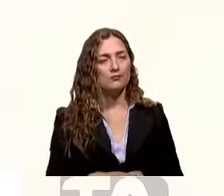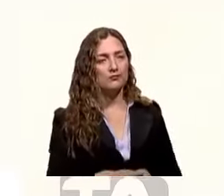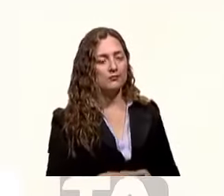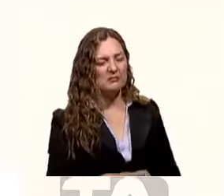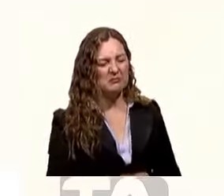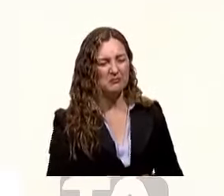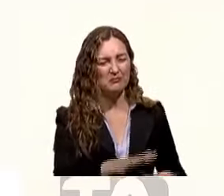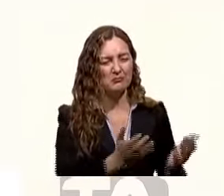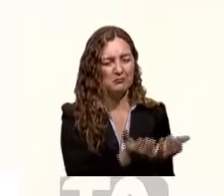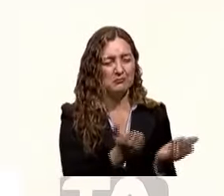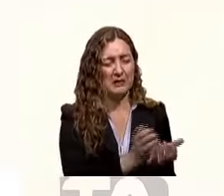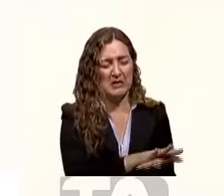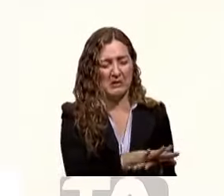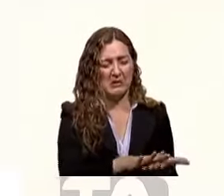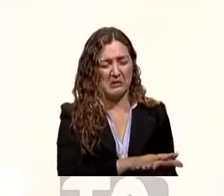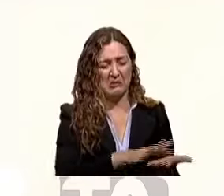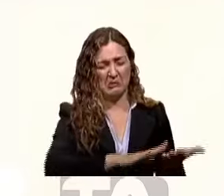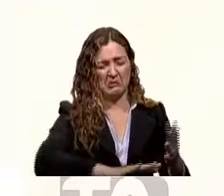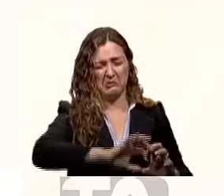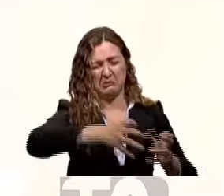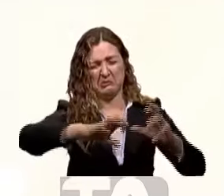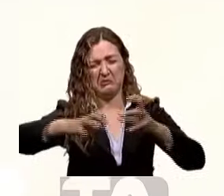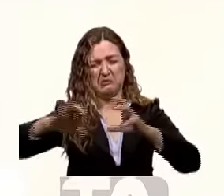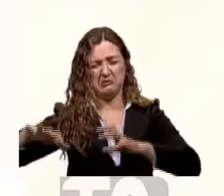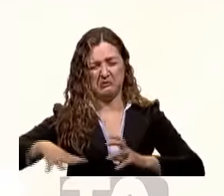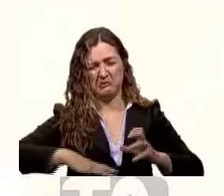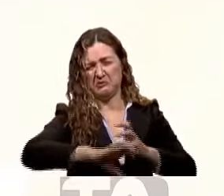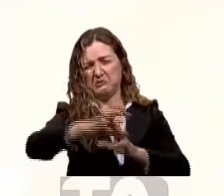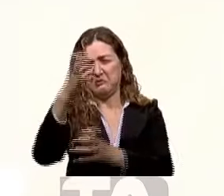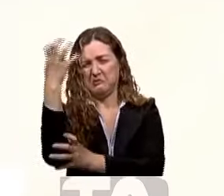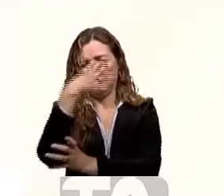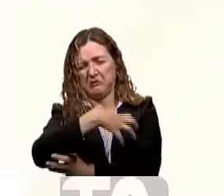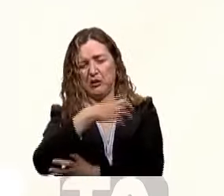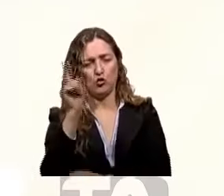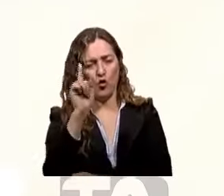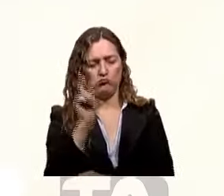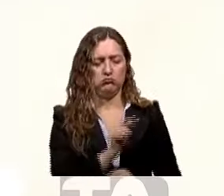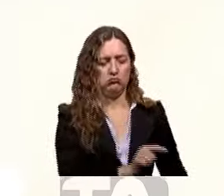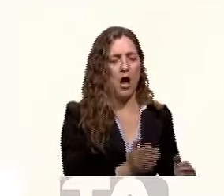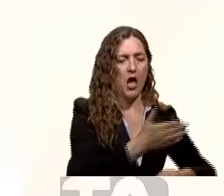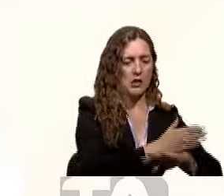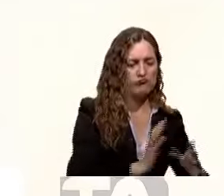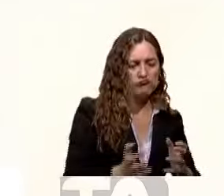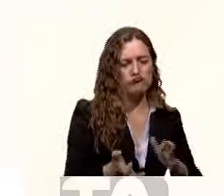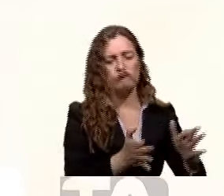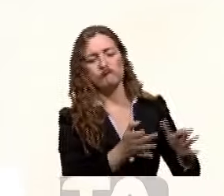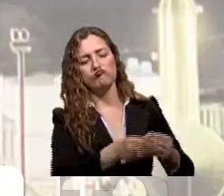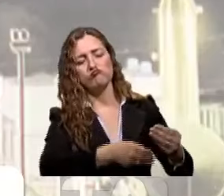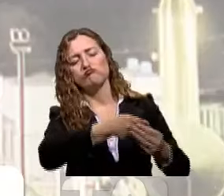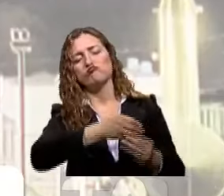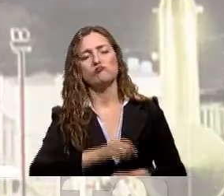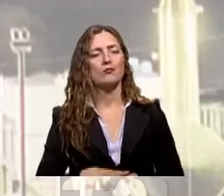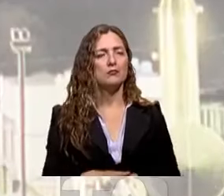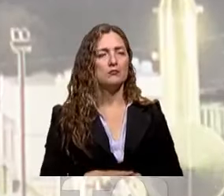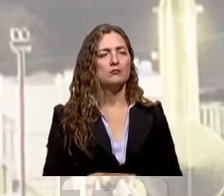desprenda de la putrefacción de la factura de de la basura al medio ambiente y lo podamos tratar de ahí la importancia de la inversión que tenemos